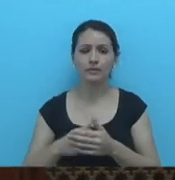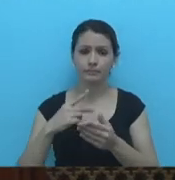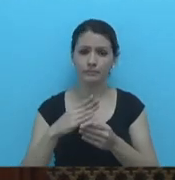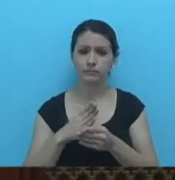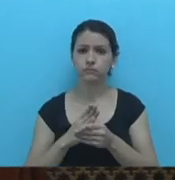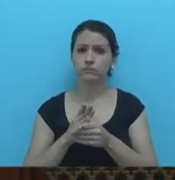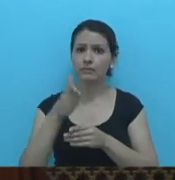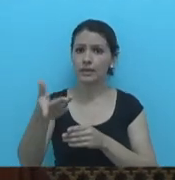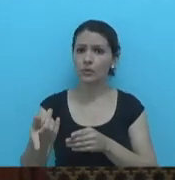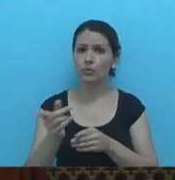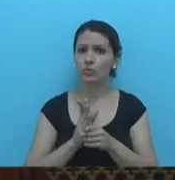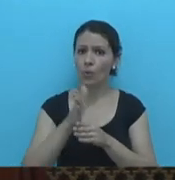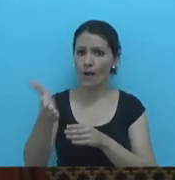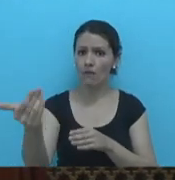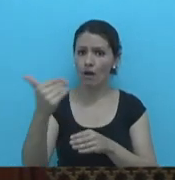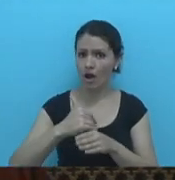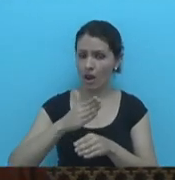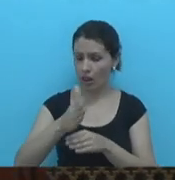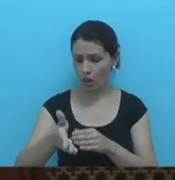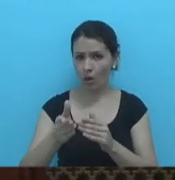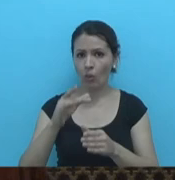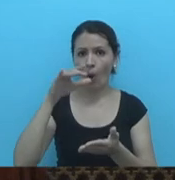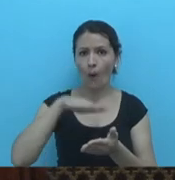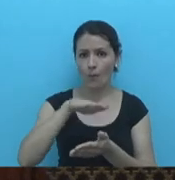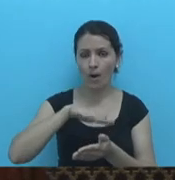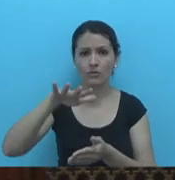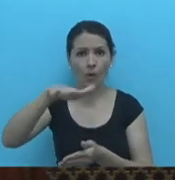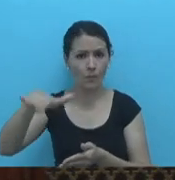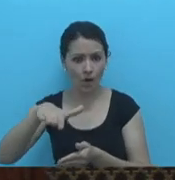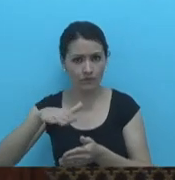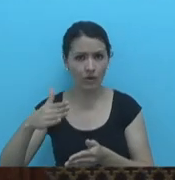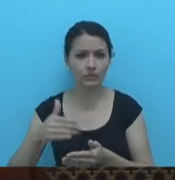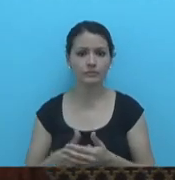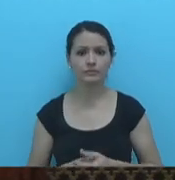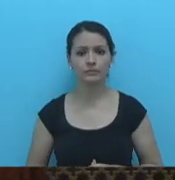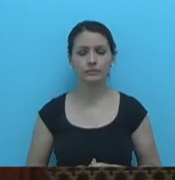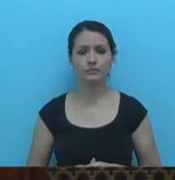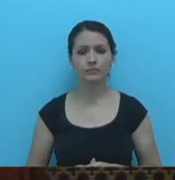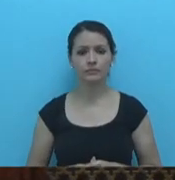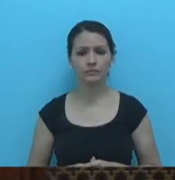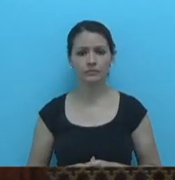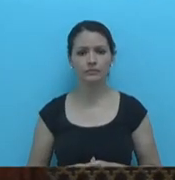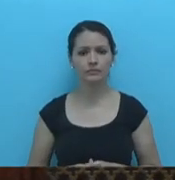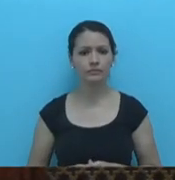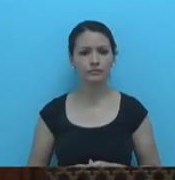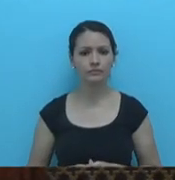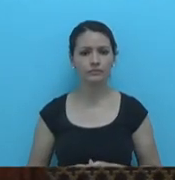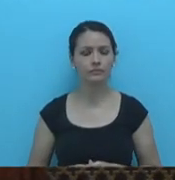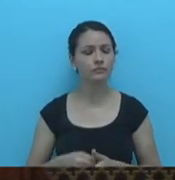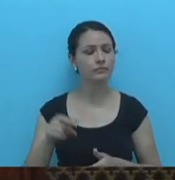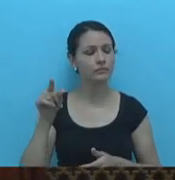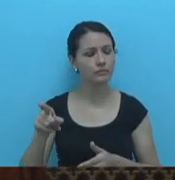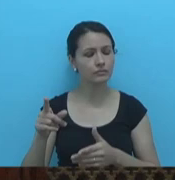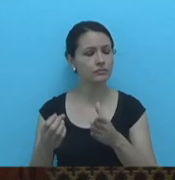el recuperado acceso a Puerto Campo. La idea fue madurando hasta llegar a diseñarse un ingenioso